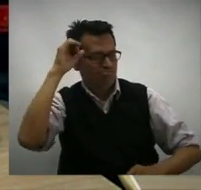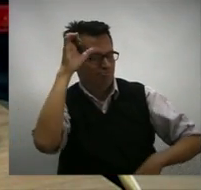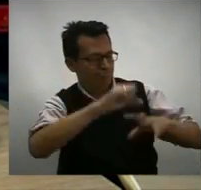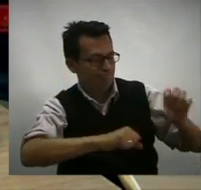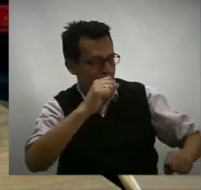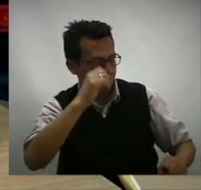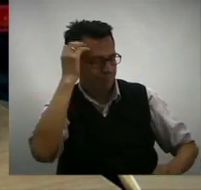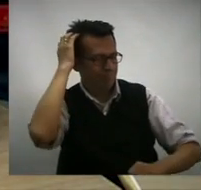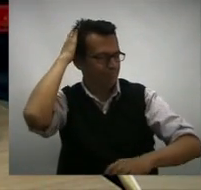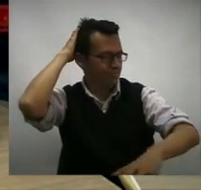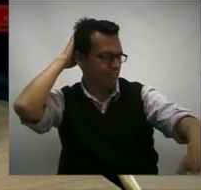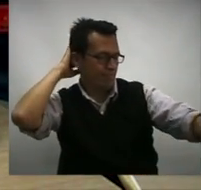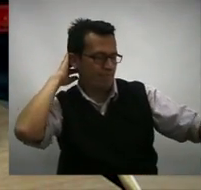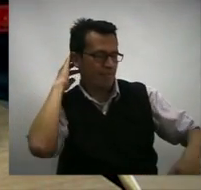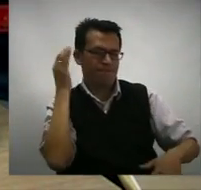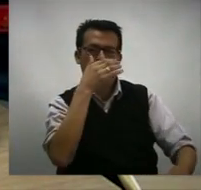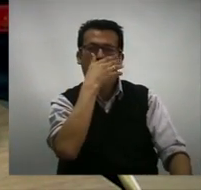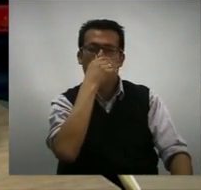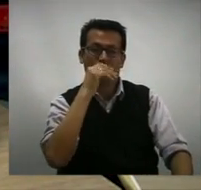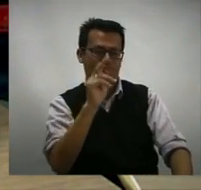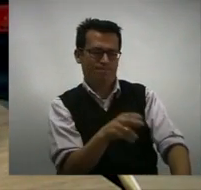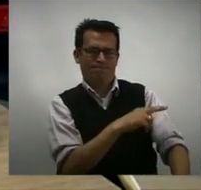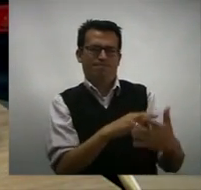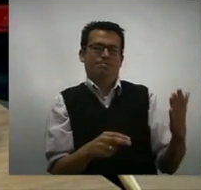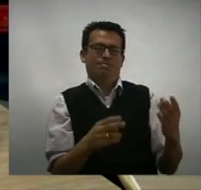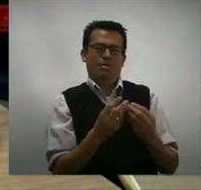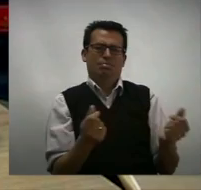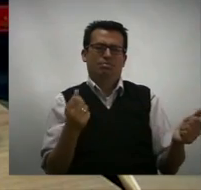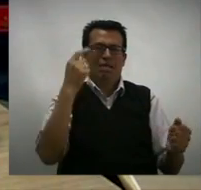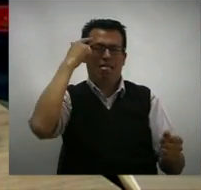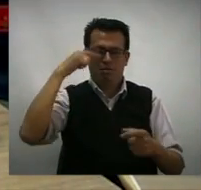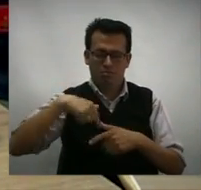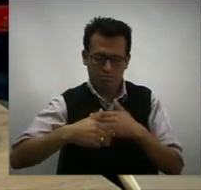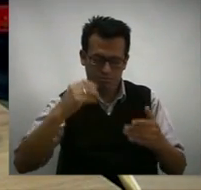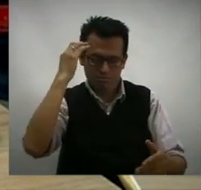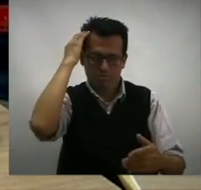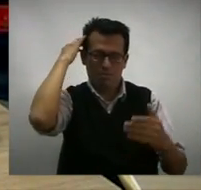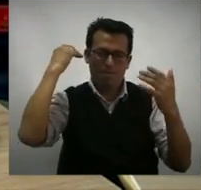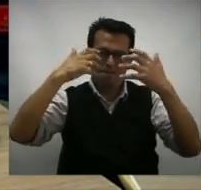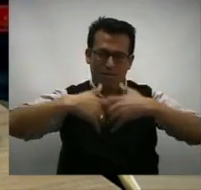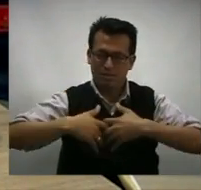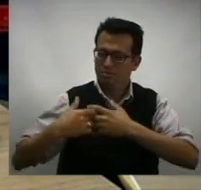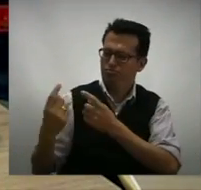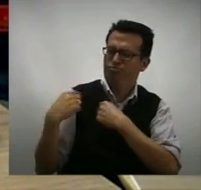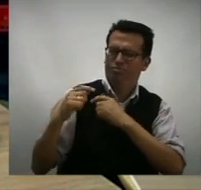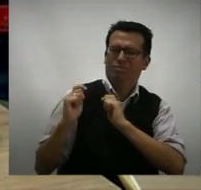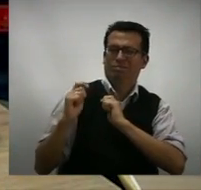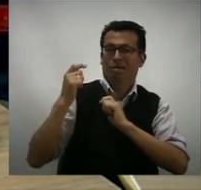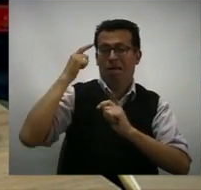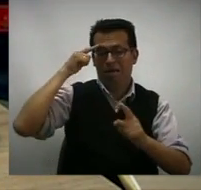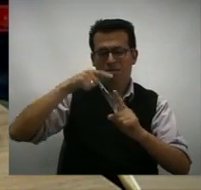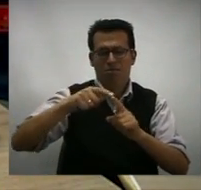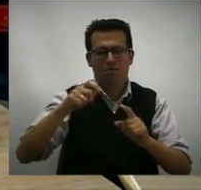la liquidación del animismo al tiempo que se configuró una nueva máquina de integración en torno a la razón. La razón es el